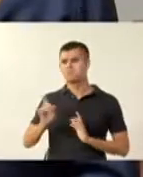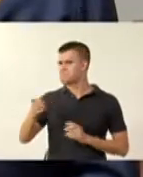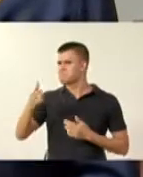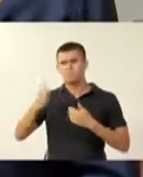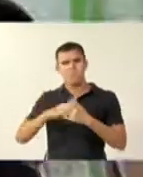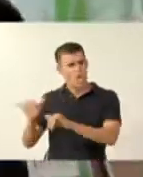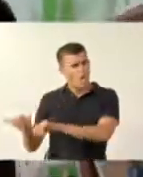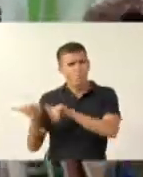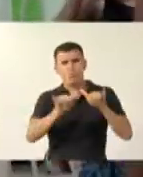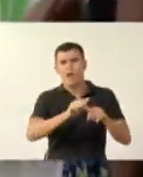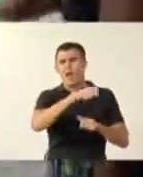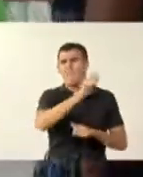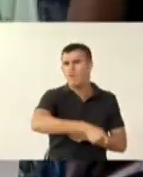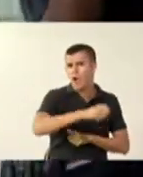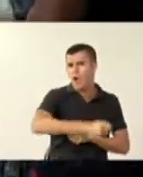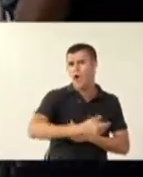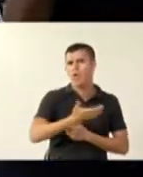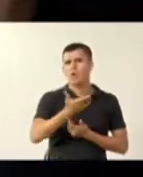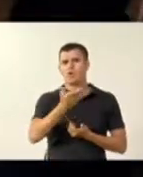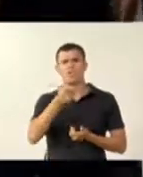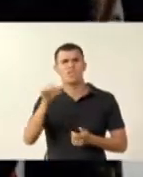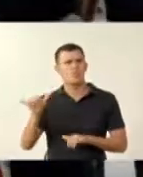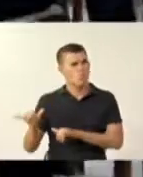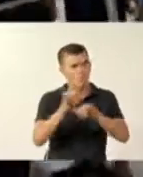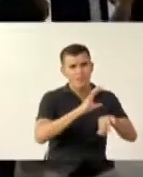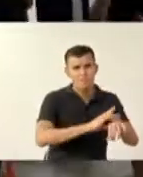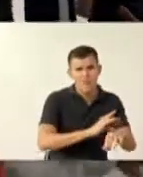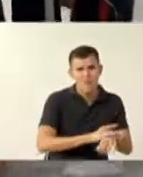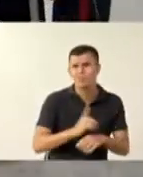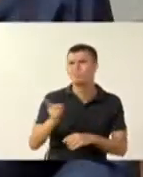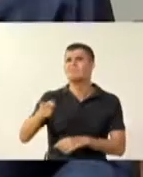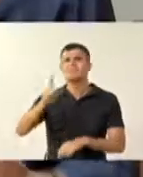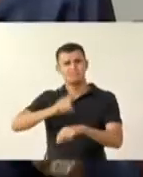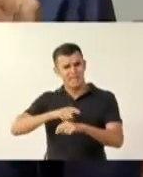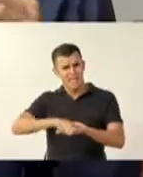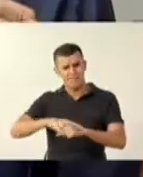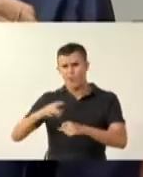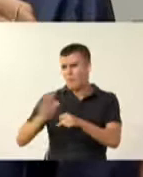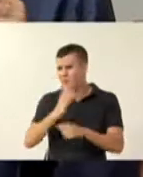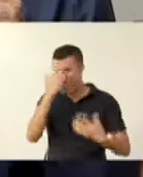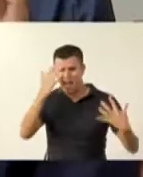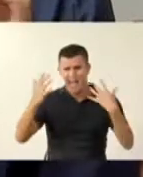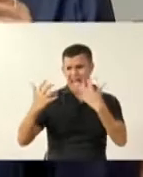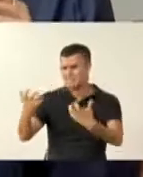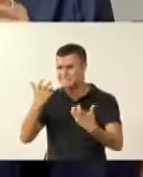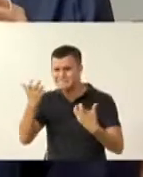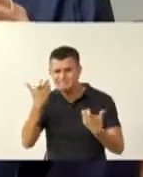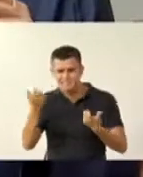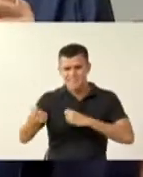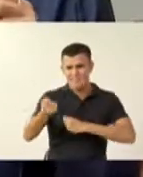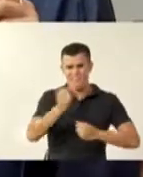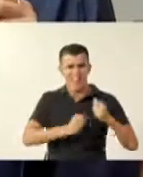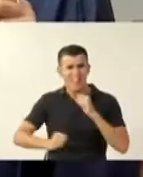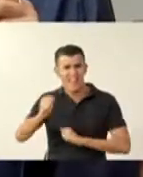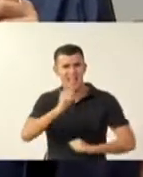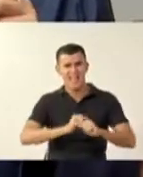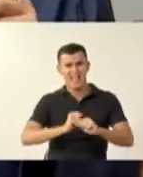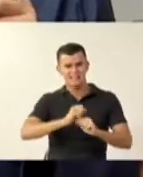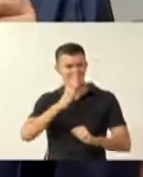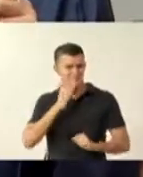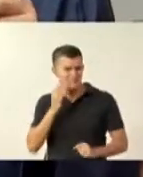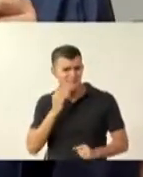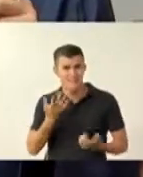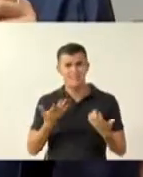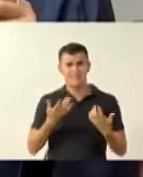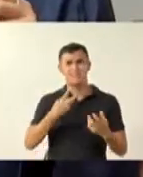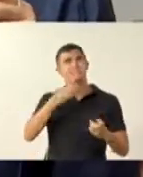que un abogado, un médico, tiempo de estudio, tiempo de preparación, de ensayos. Cuando vemos un espectáculo casi perfecto, eso no se logró solo